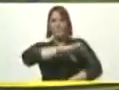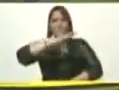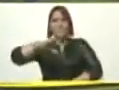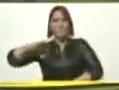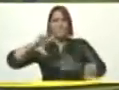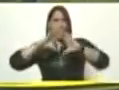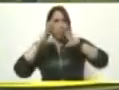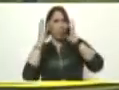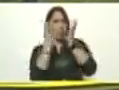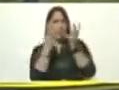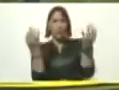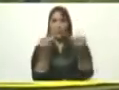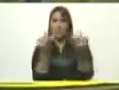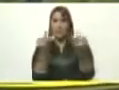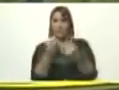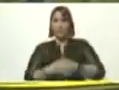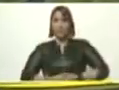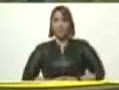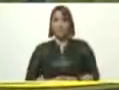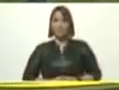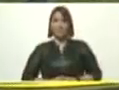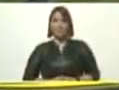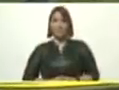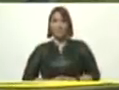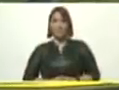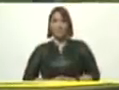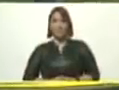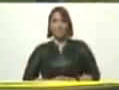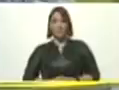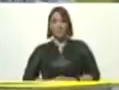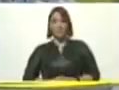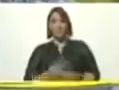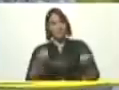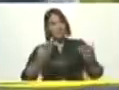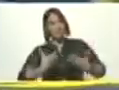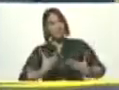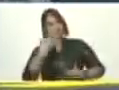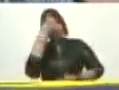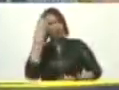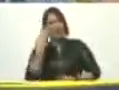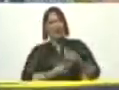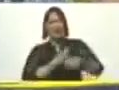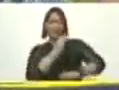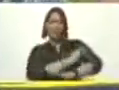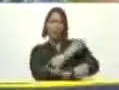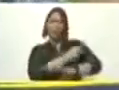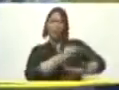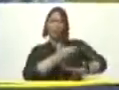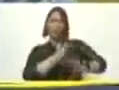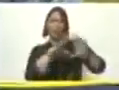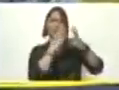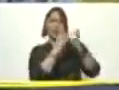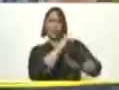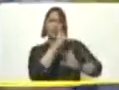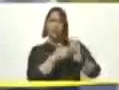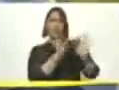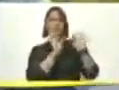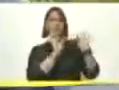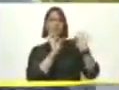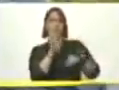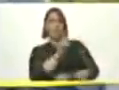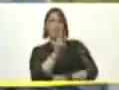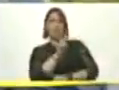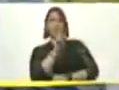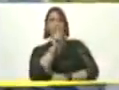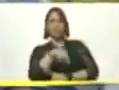mundo siempre que me dio que siempre que Dios me dé vida y salud estar haciendo música para el mundo entero y especialmente para Venezuela